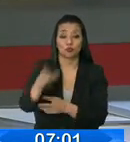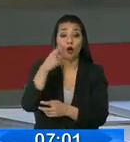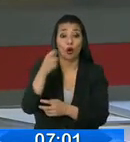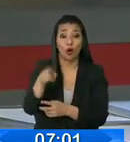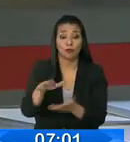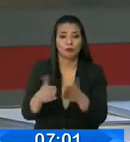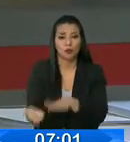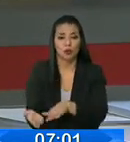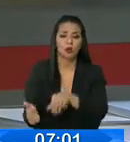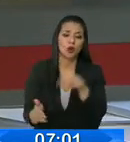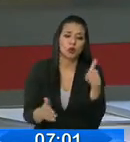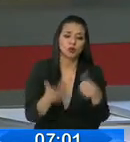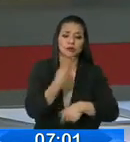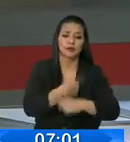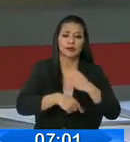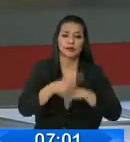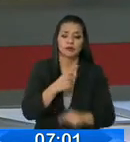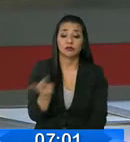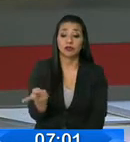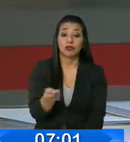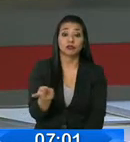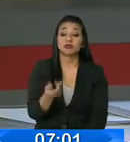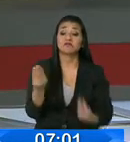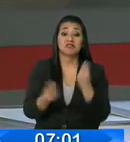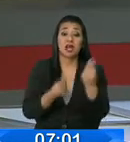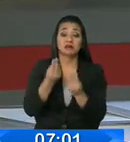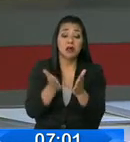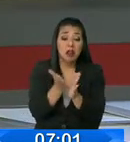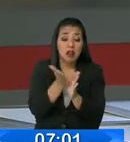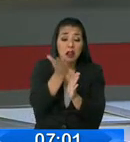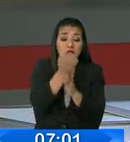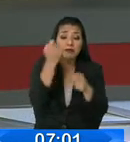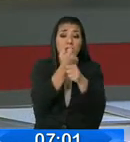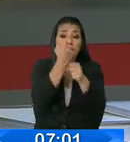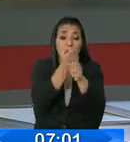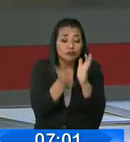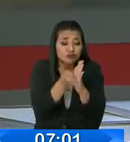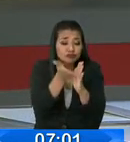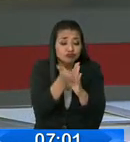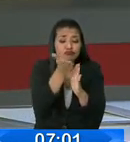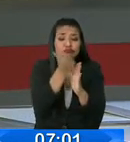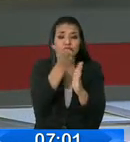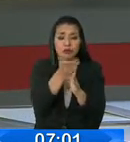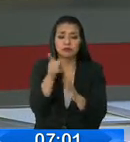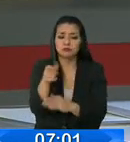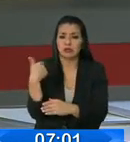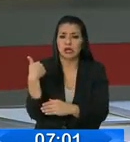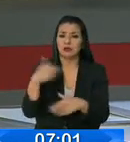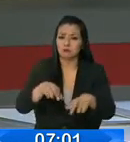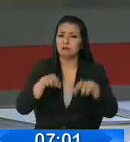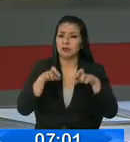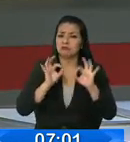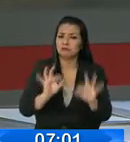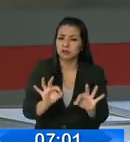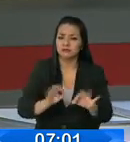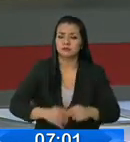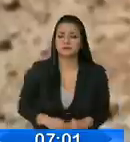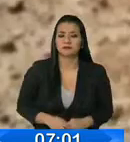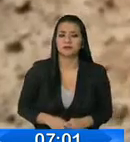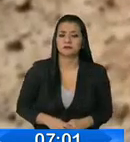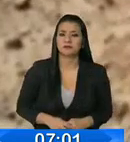heridas leves. Los hombres se encontraban trabajando en la obra que al parecer tenía la documentación en orden. Miremos.